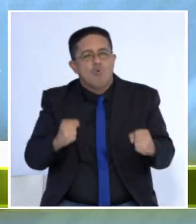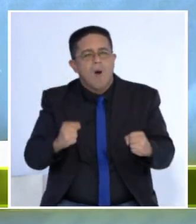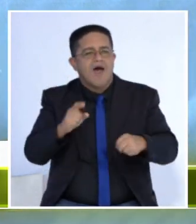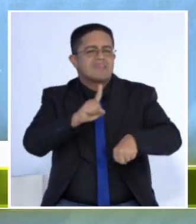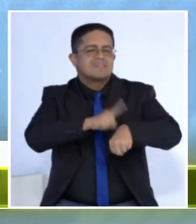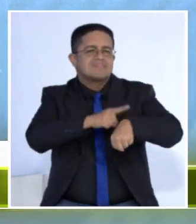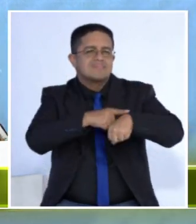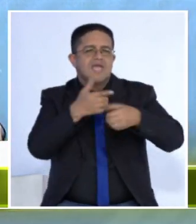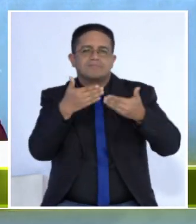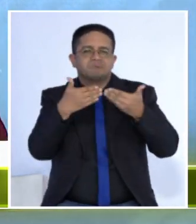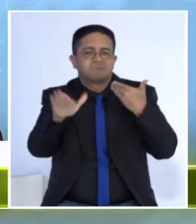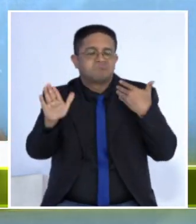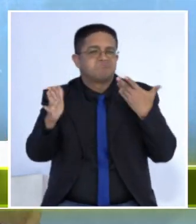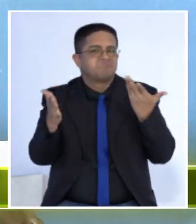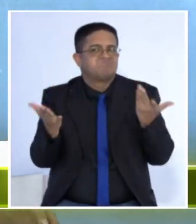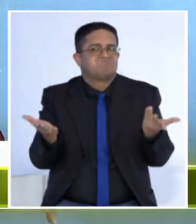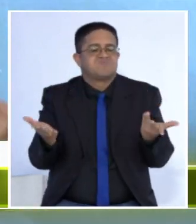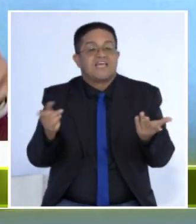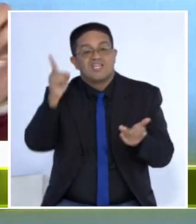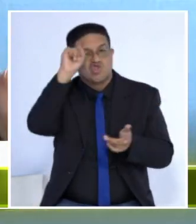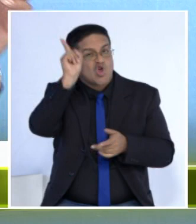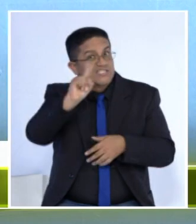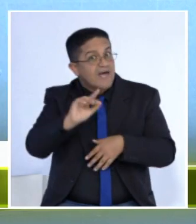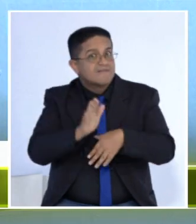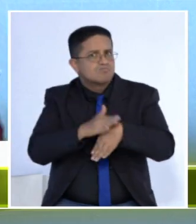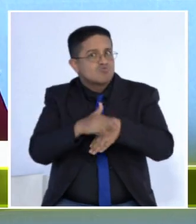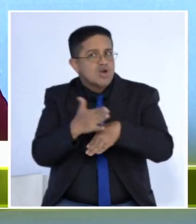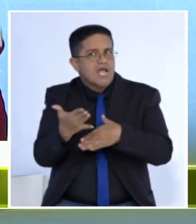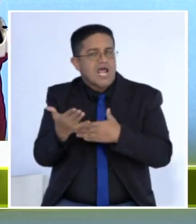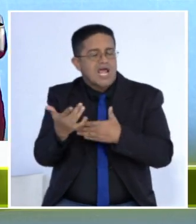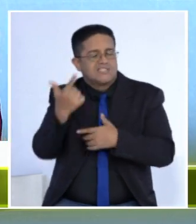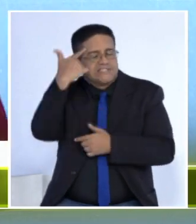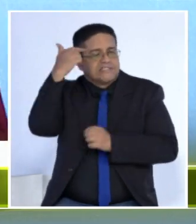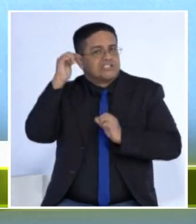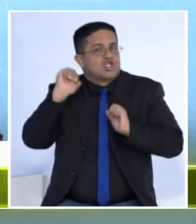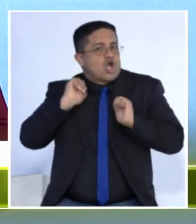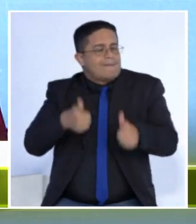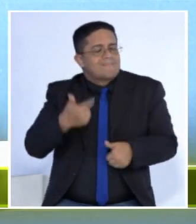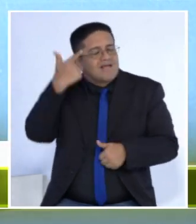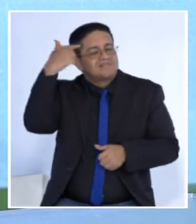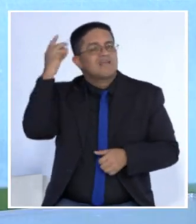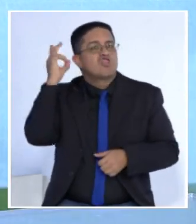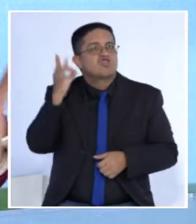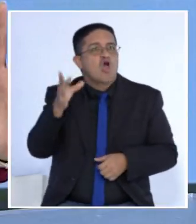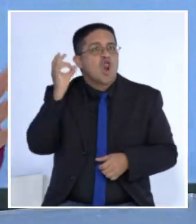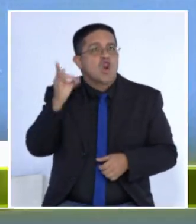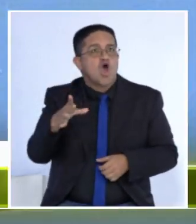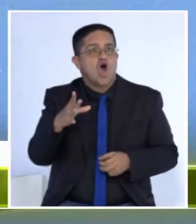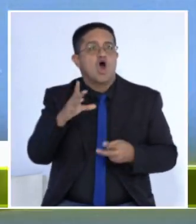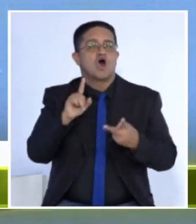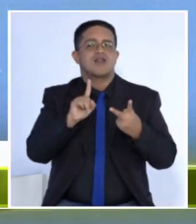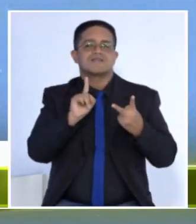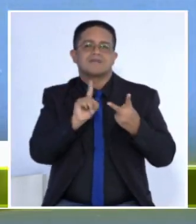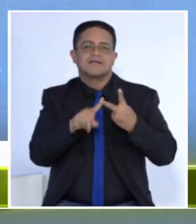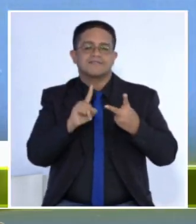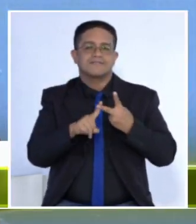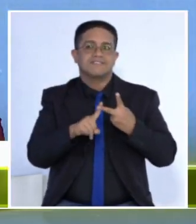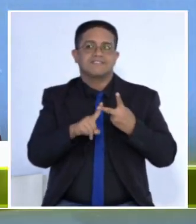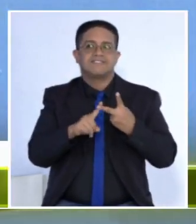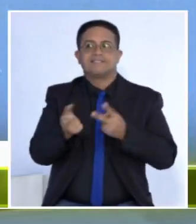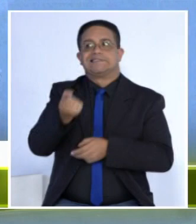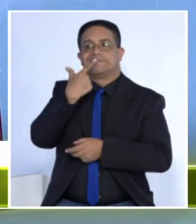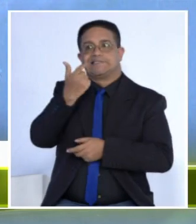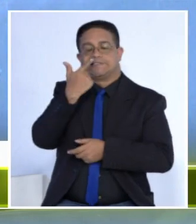prolongado, que no tiene una causa aparente y que se presenta por muchos días y los analgésicos pues no hacen nada con